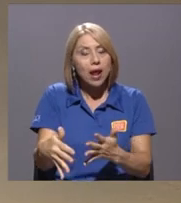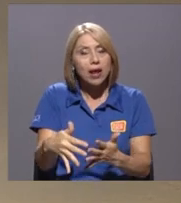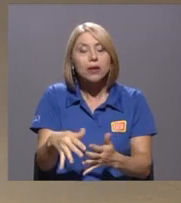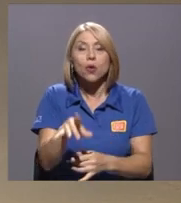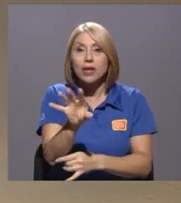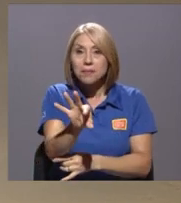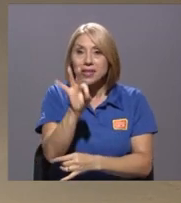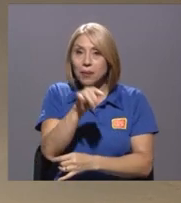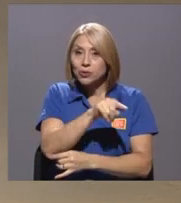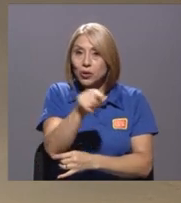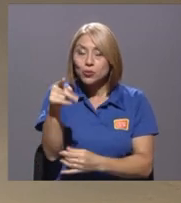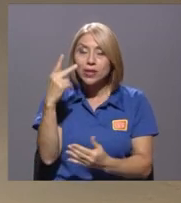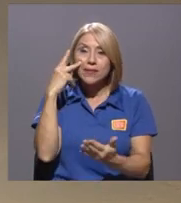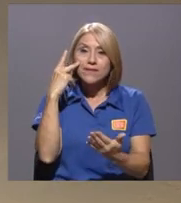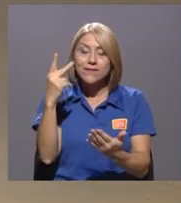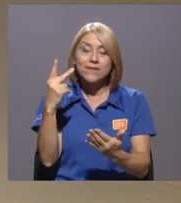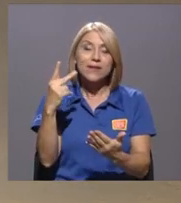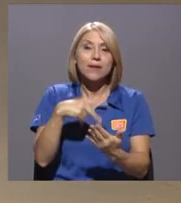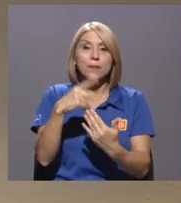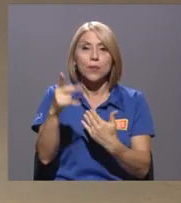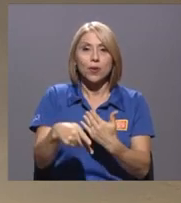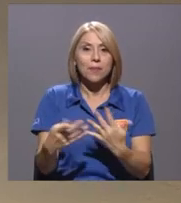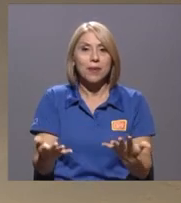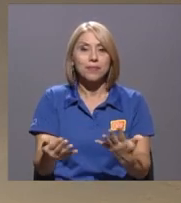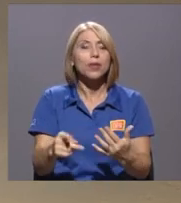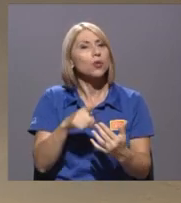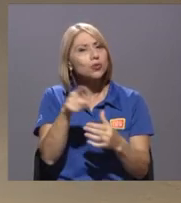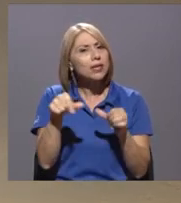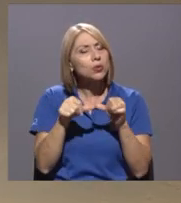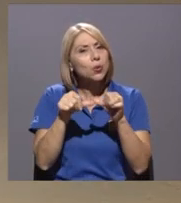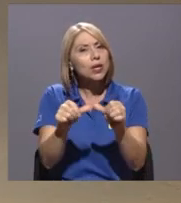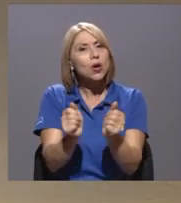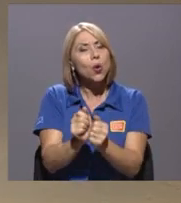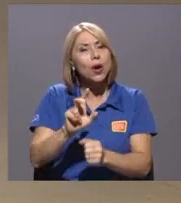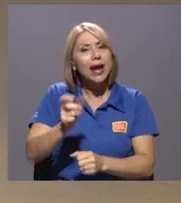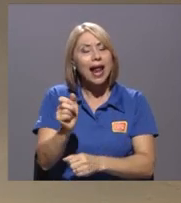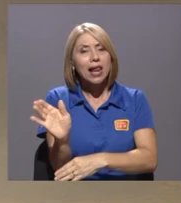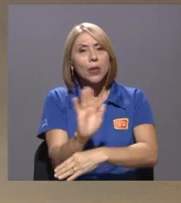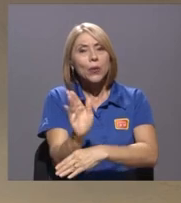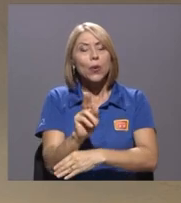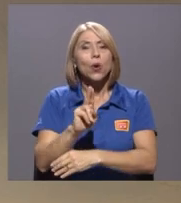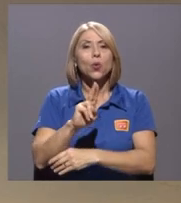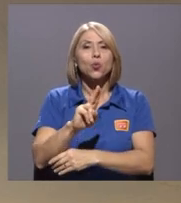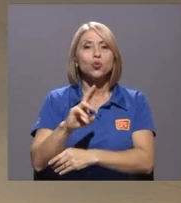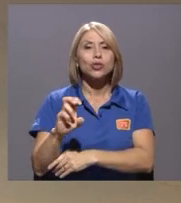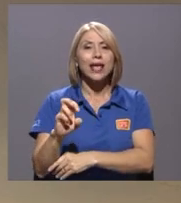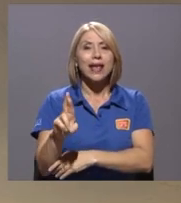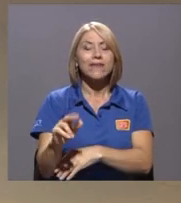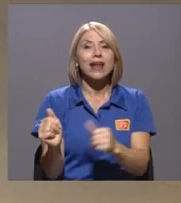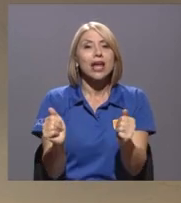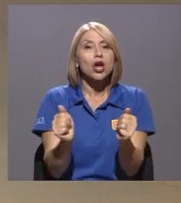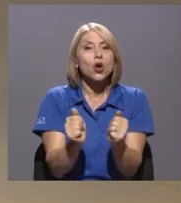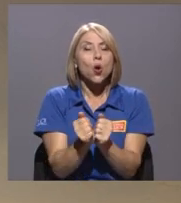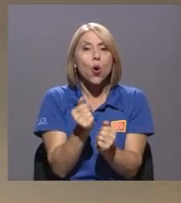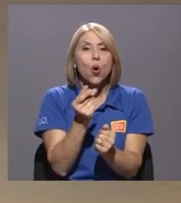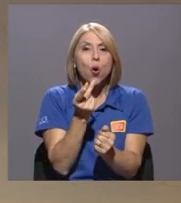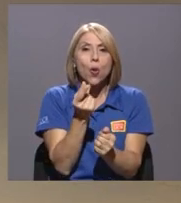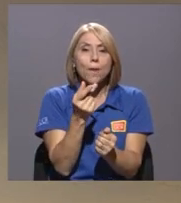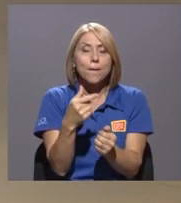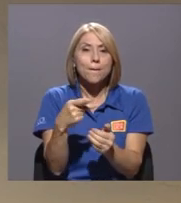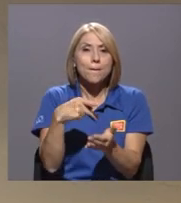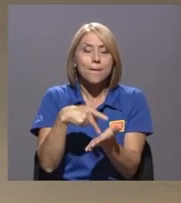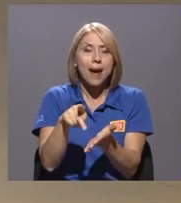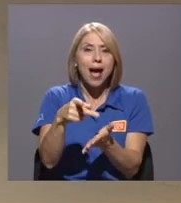invitamos a que nos acompañen quédense con canal del cdr donde con los tributos y